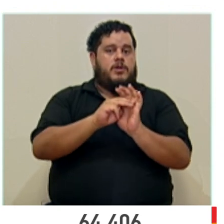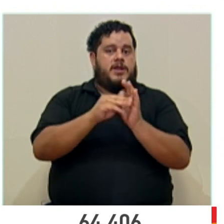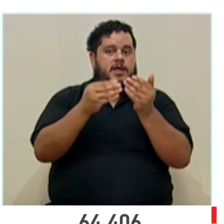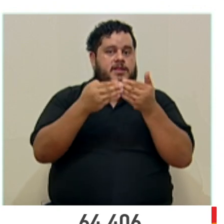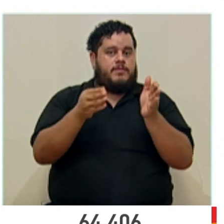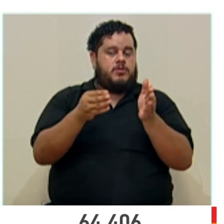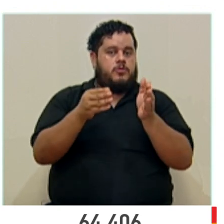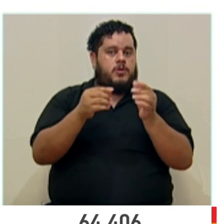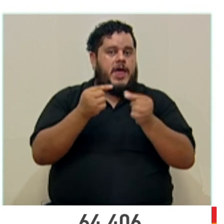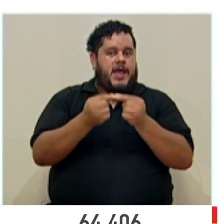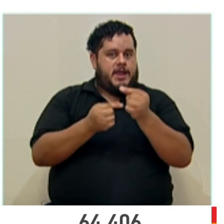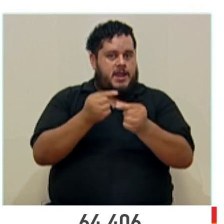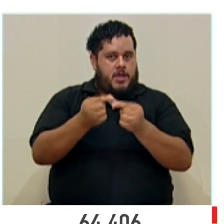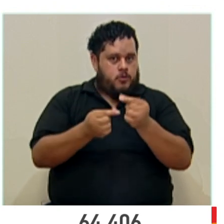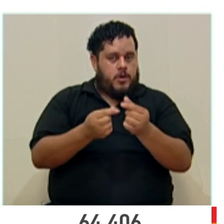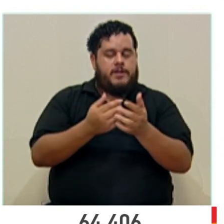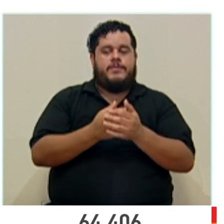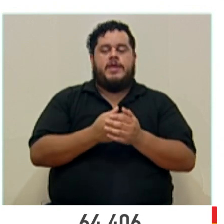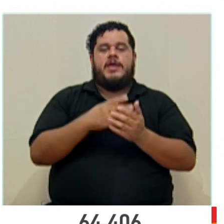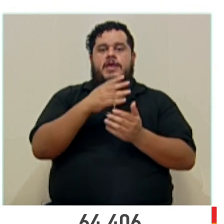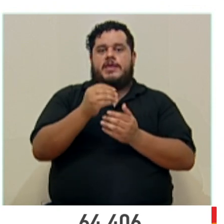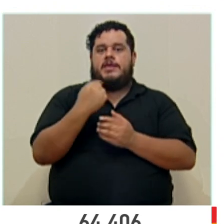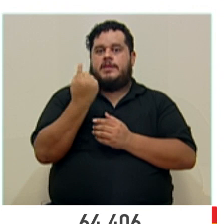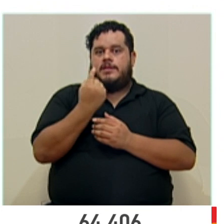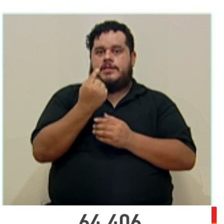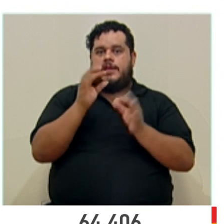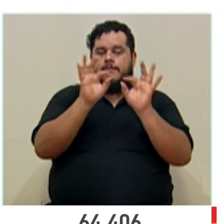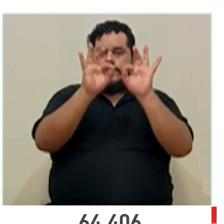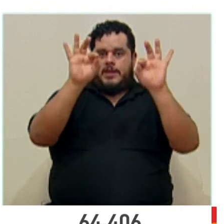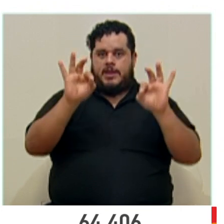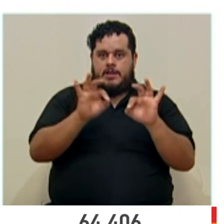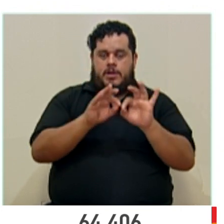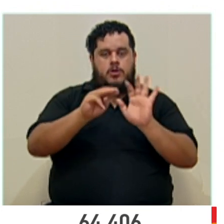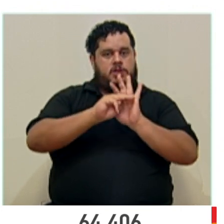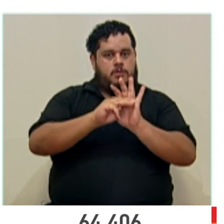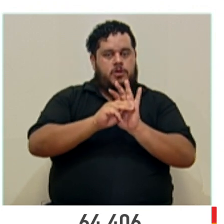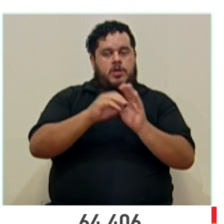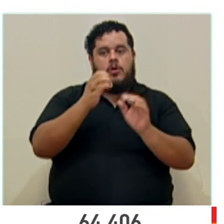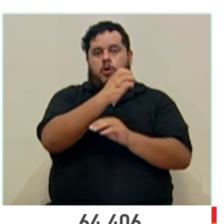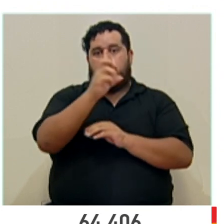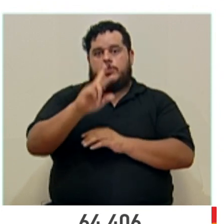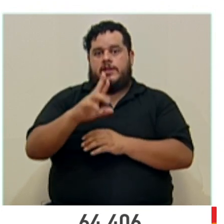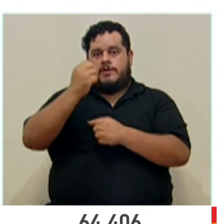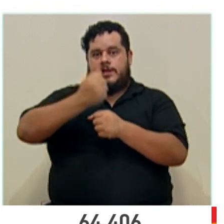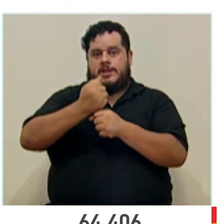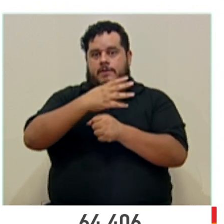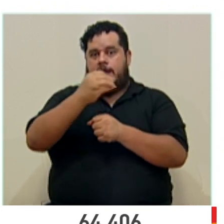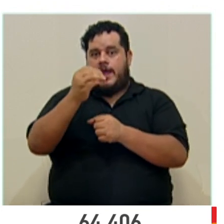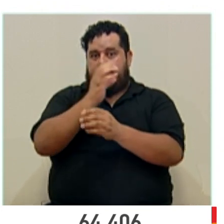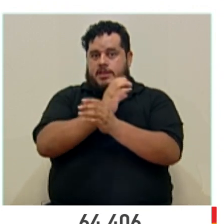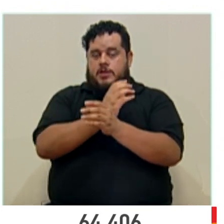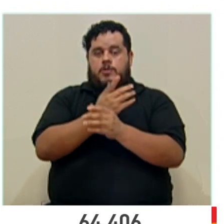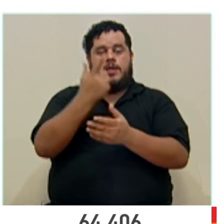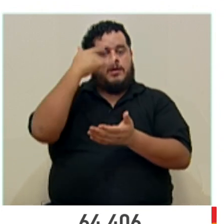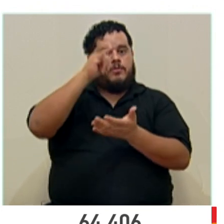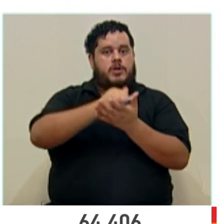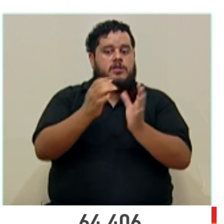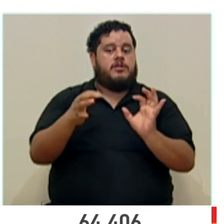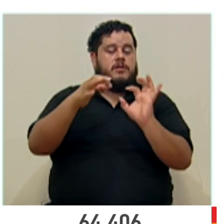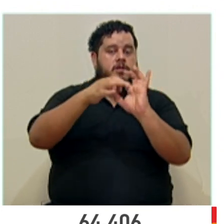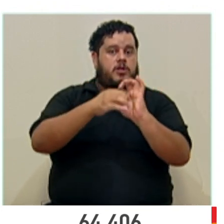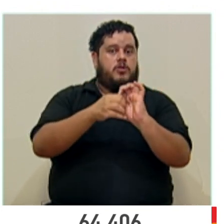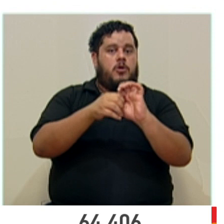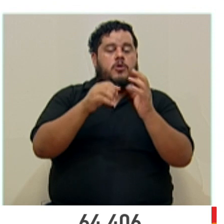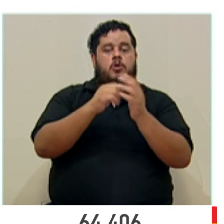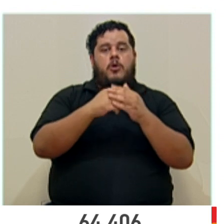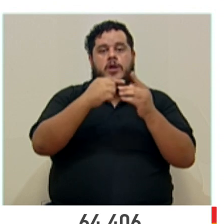apertura gradual y siempre en el marco del modelo Costa Rica Trabaja y se Cuida. Por eso también tiene que ver con el índice